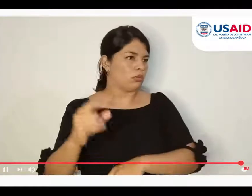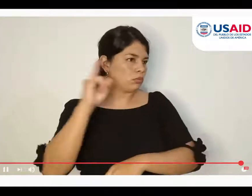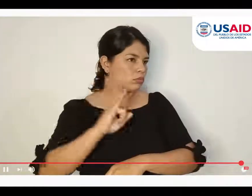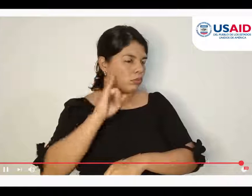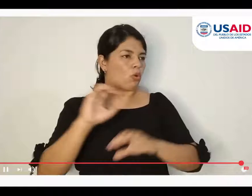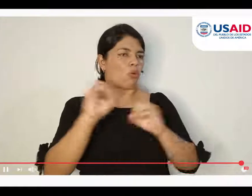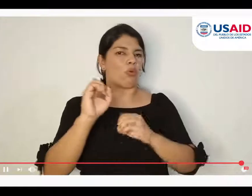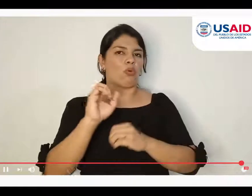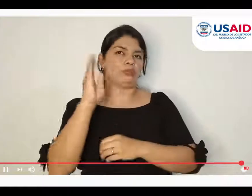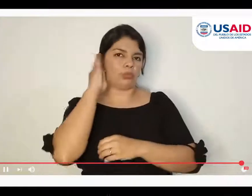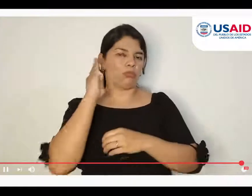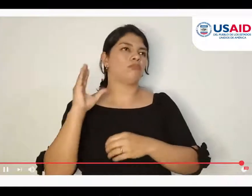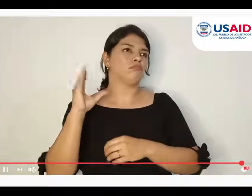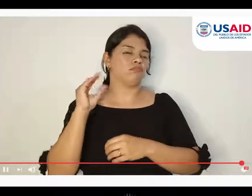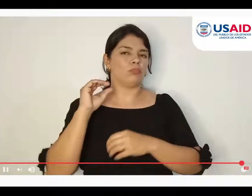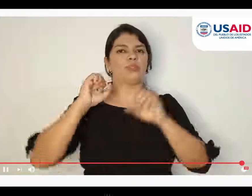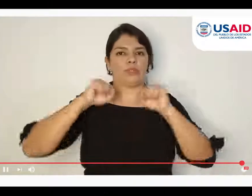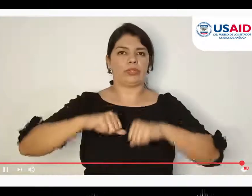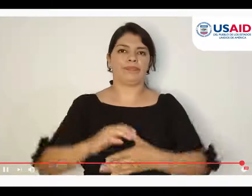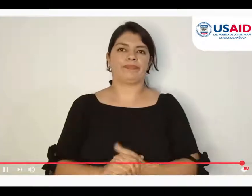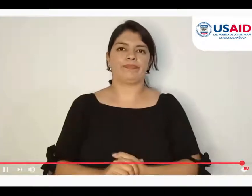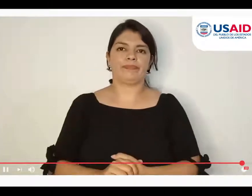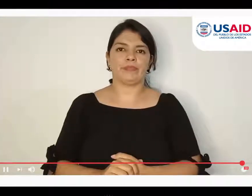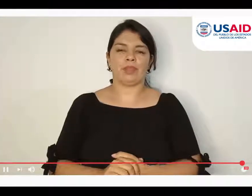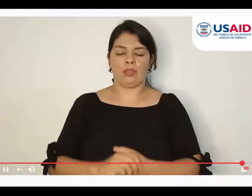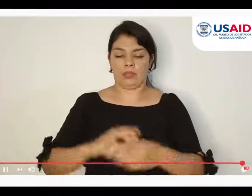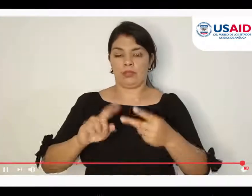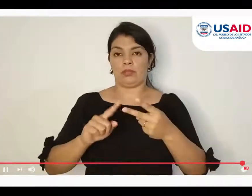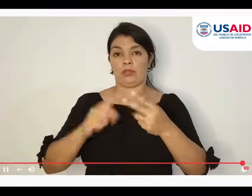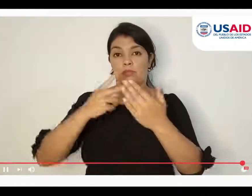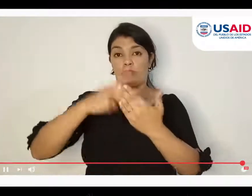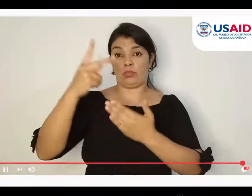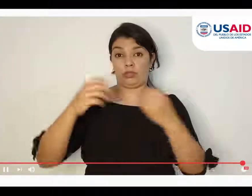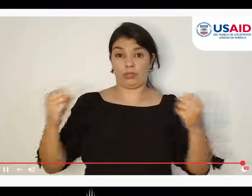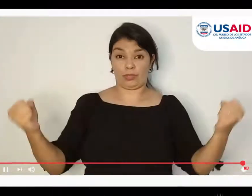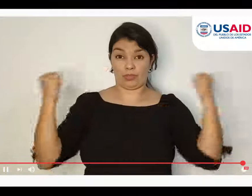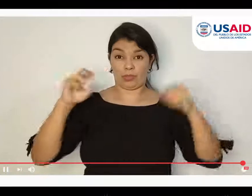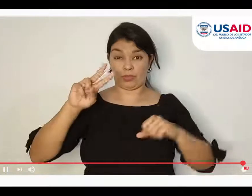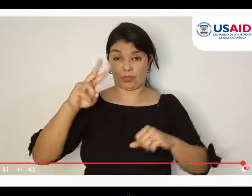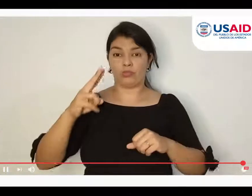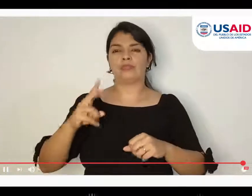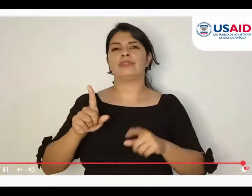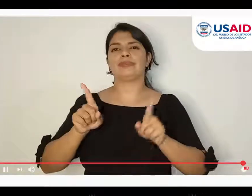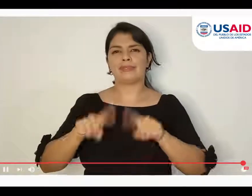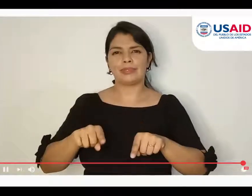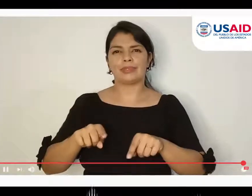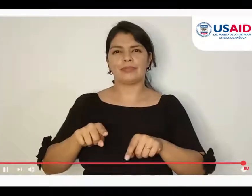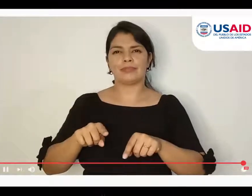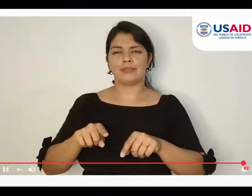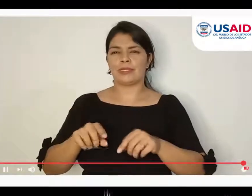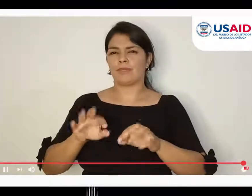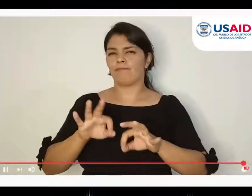visual. Otro aporte que ha hecho el proyecto Sport Power 2 para la consolidación de estos dos temas se refiere